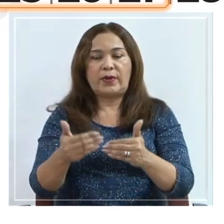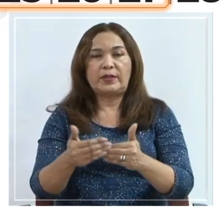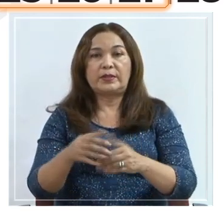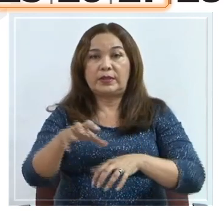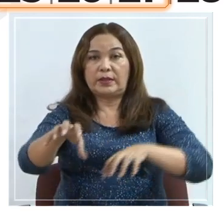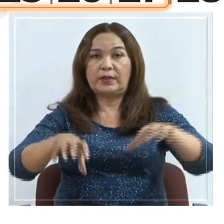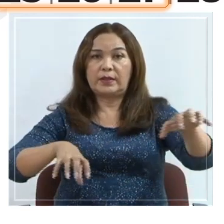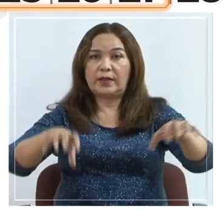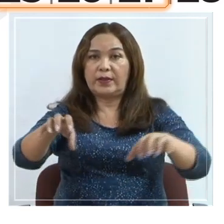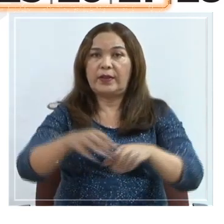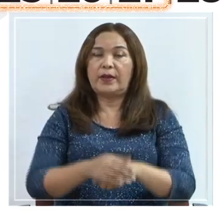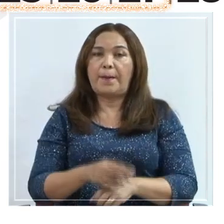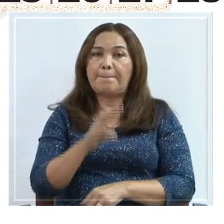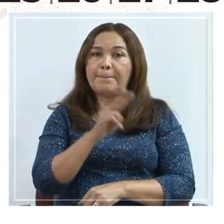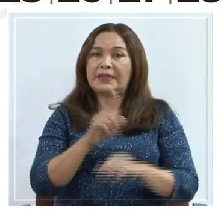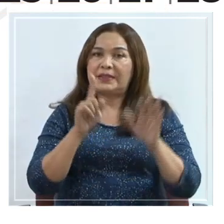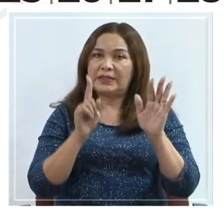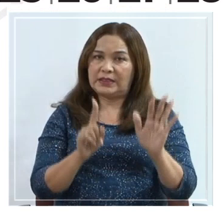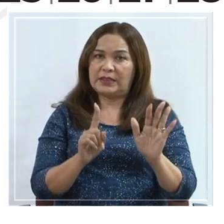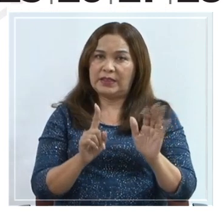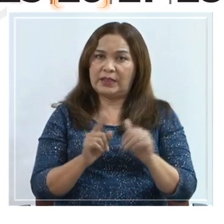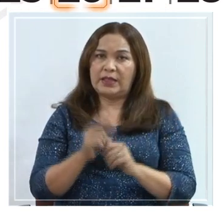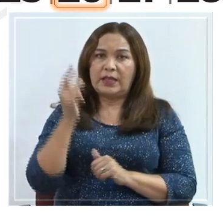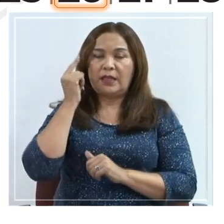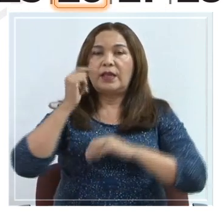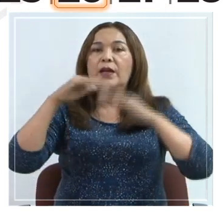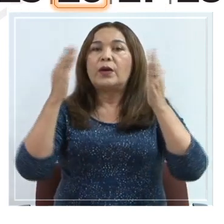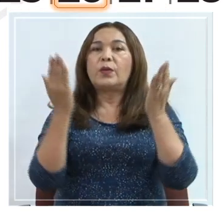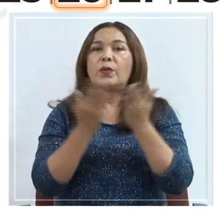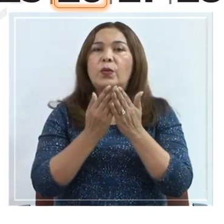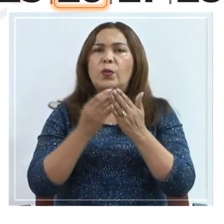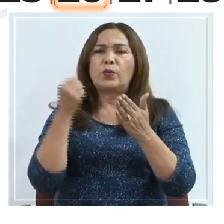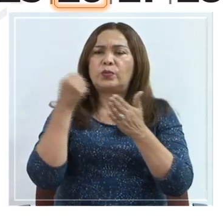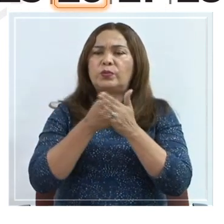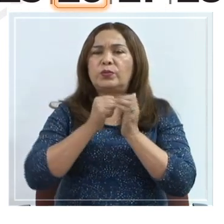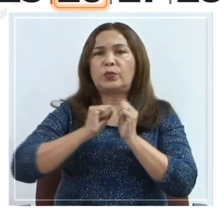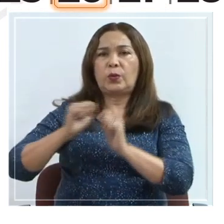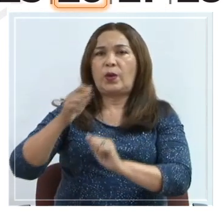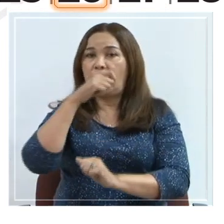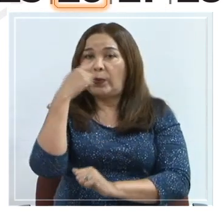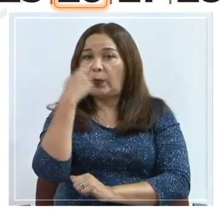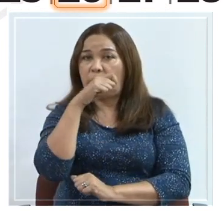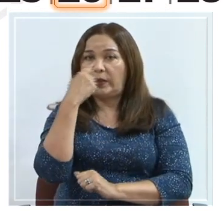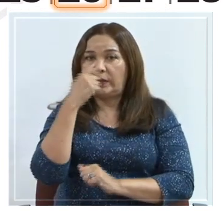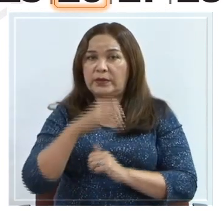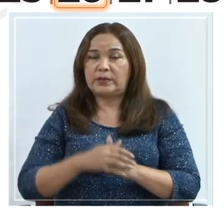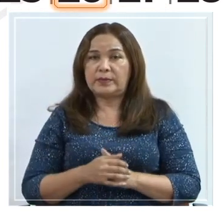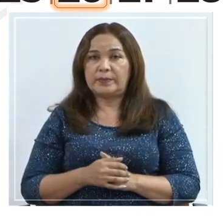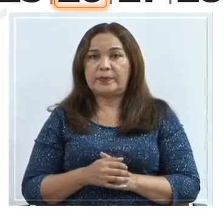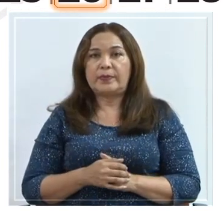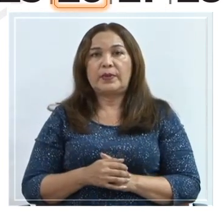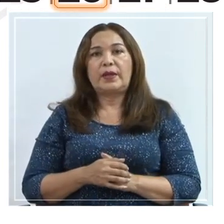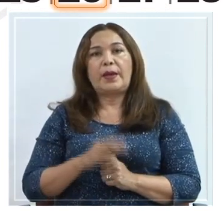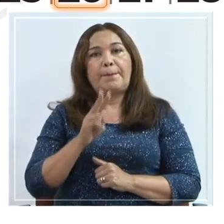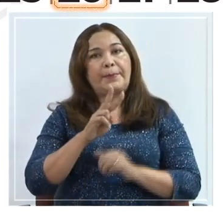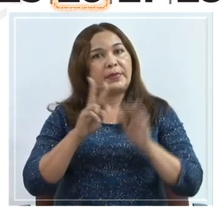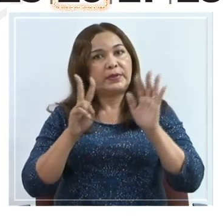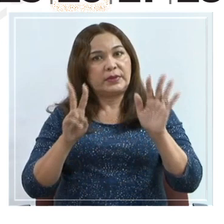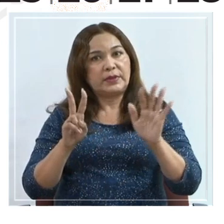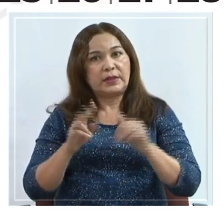estadal día 26 día mundial de la lucha contra las drogas día